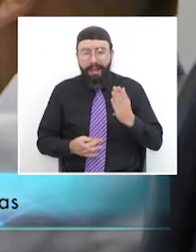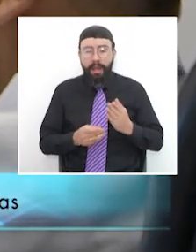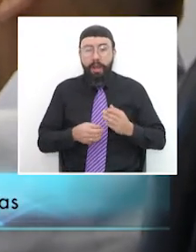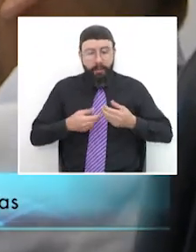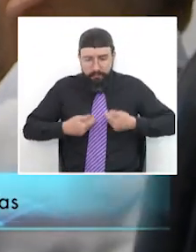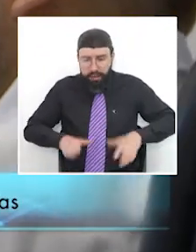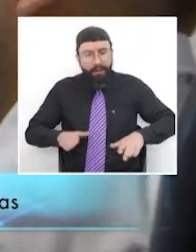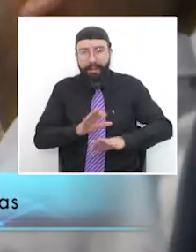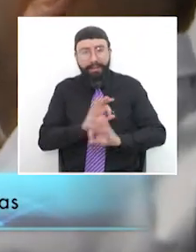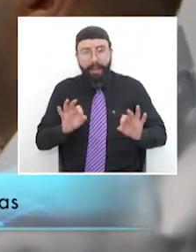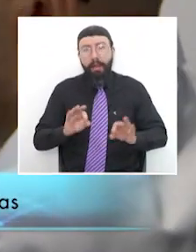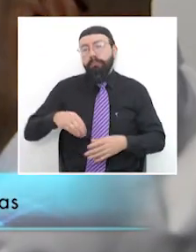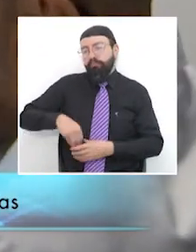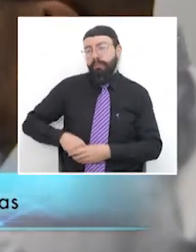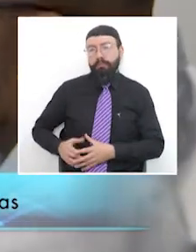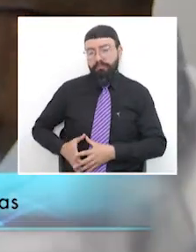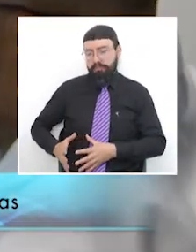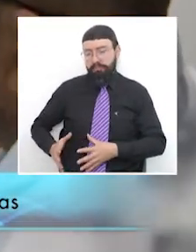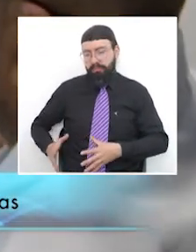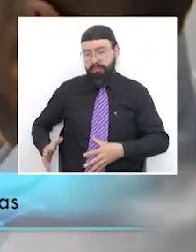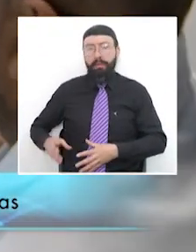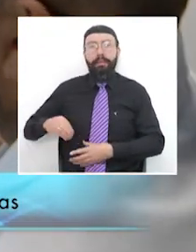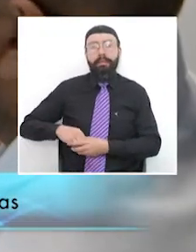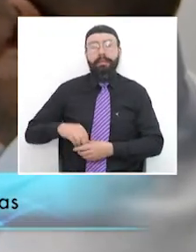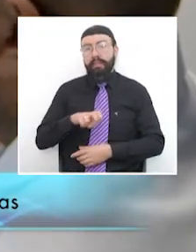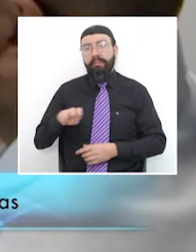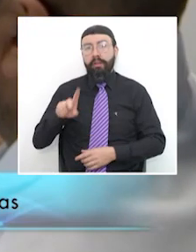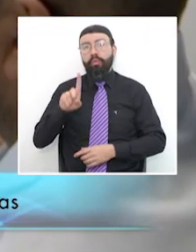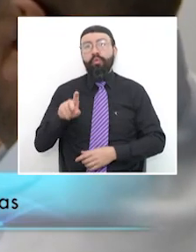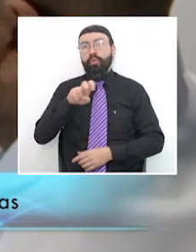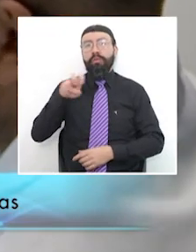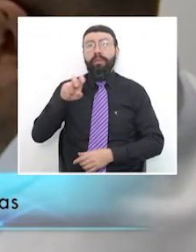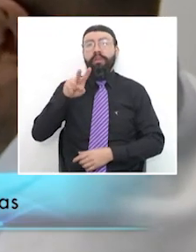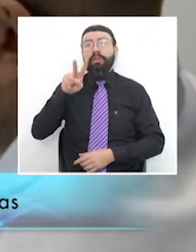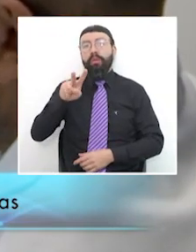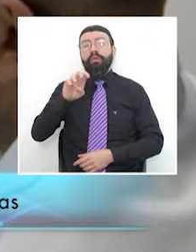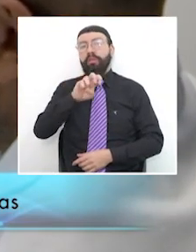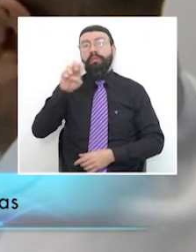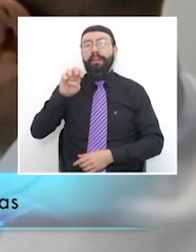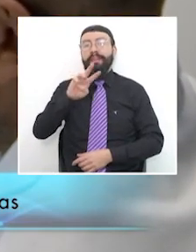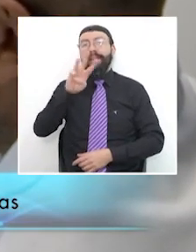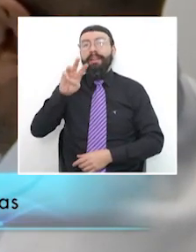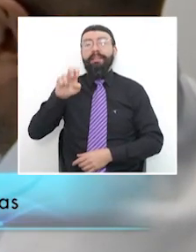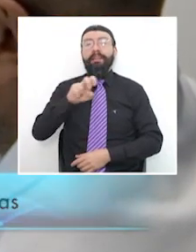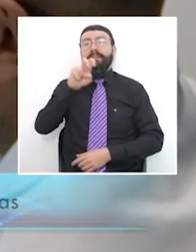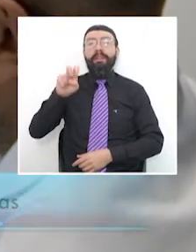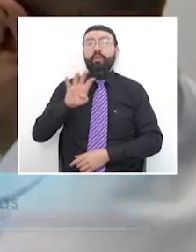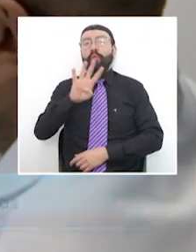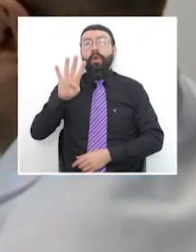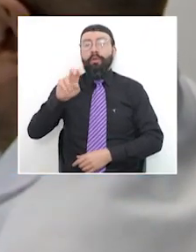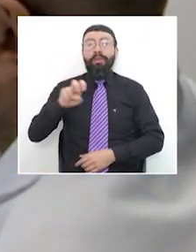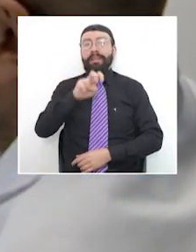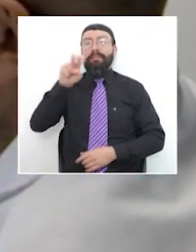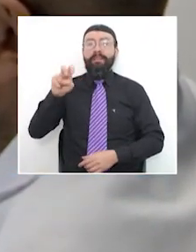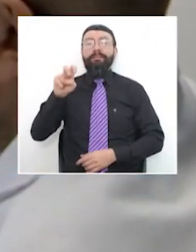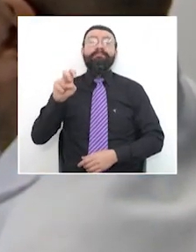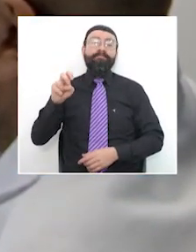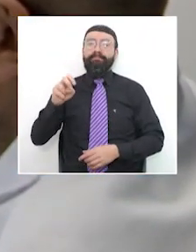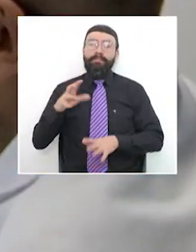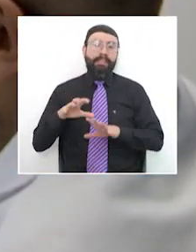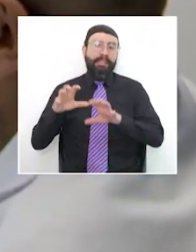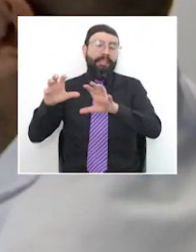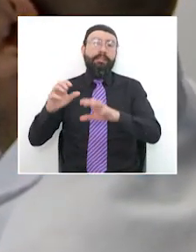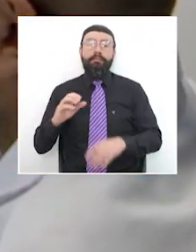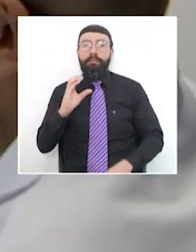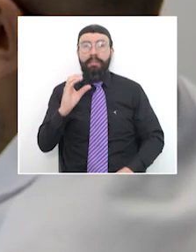hígado. Entonces va llegando hígado graso 1, 2, 3, 4, cirrosis. Y entonces hígados no venden tan